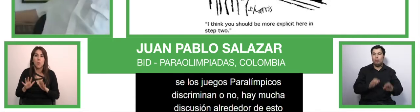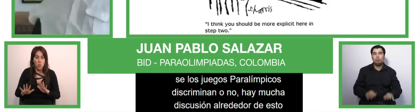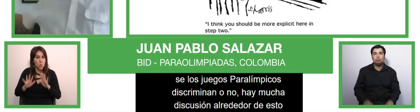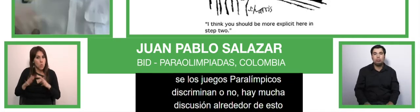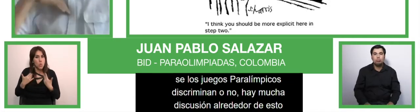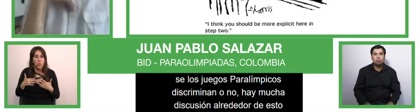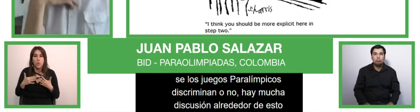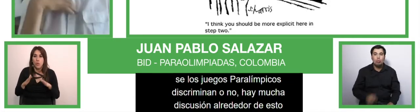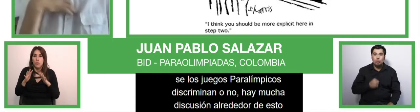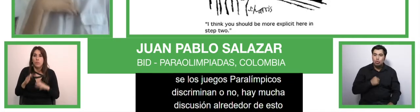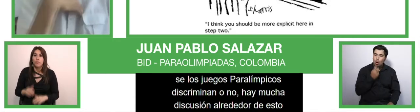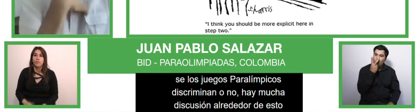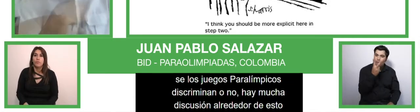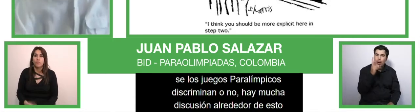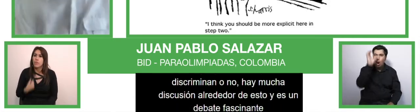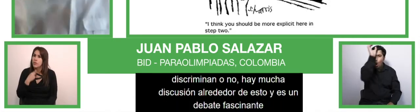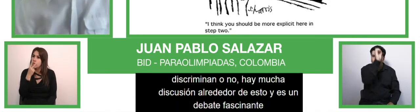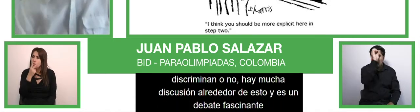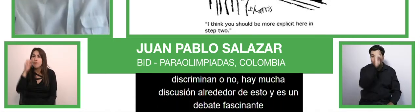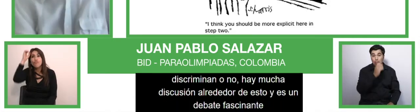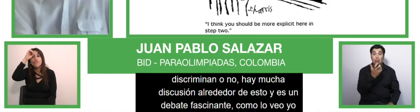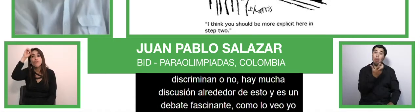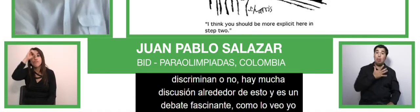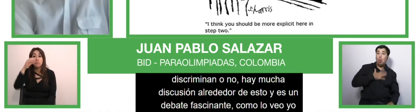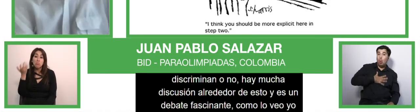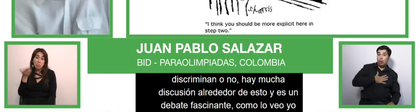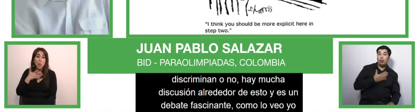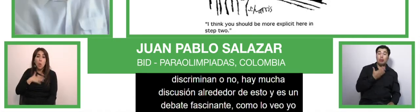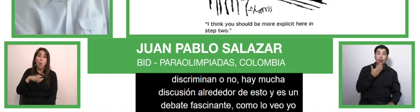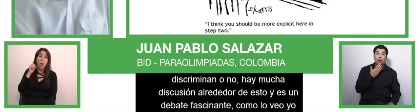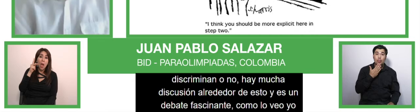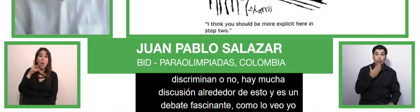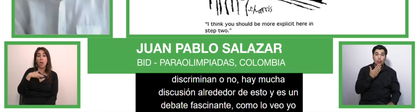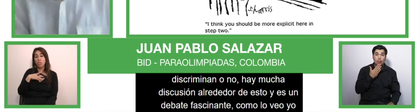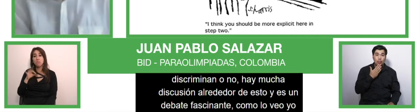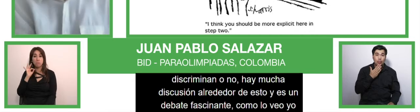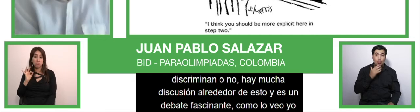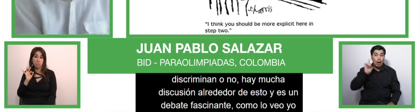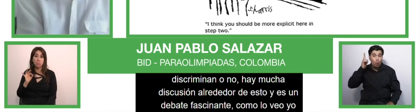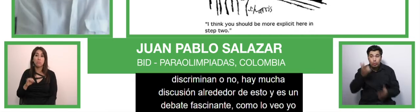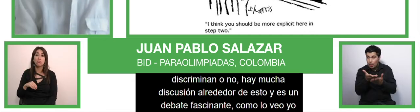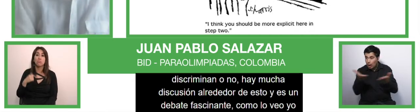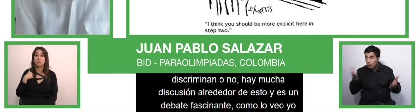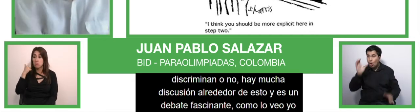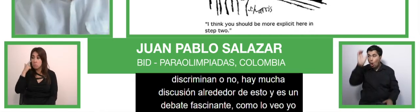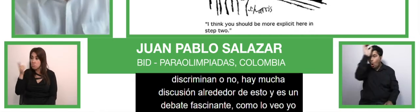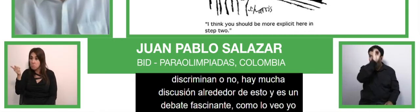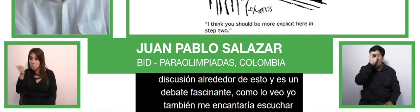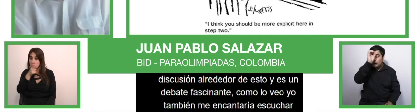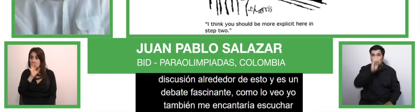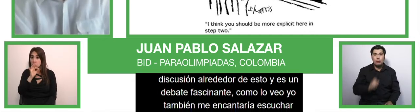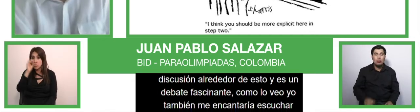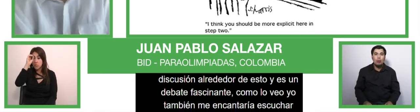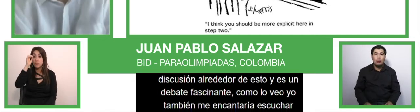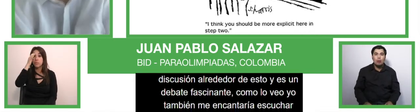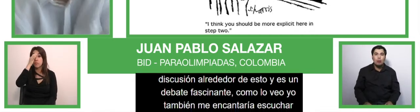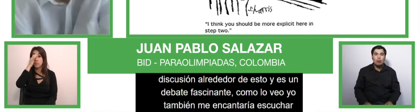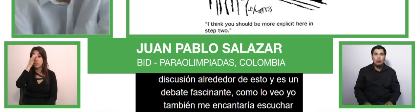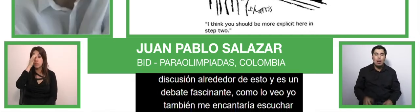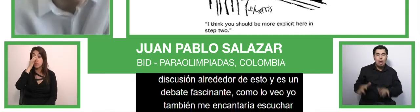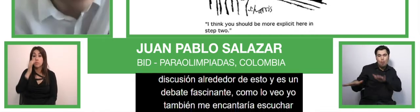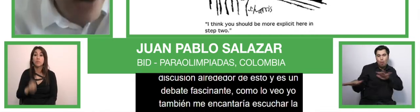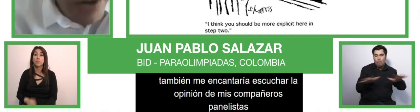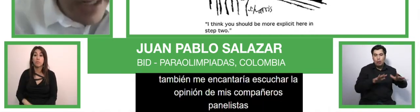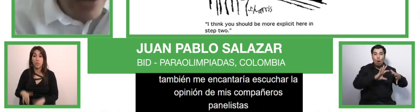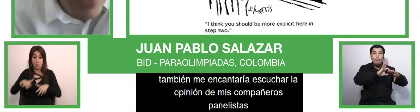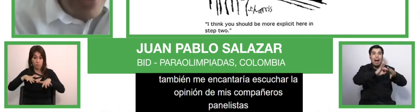yo, pero también me encantaría escuchar la opinión de mis compañeros panelistas, el movimiento paralímpico